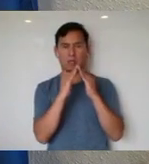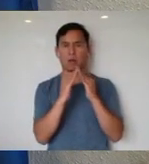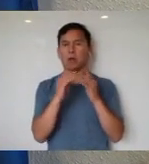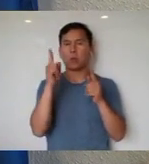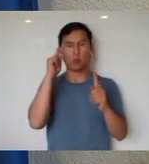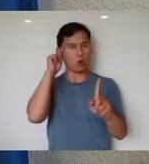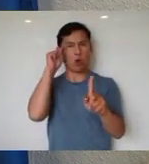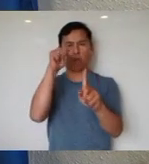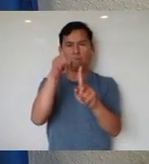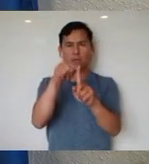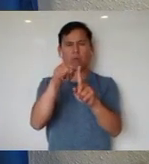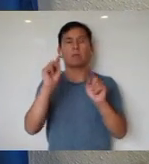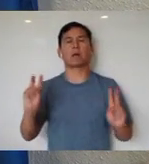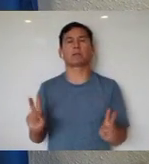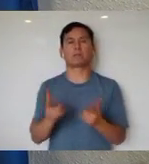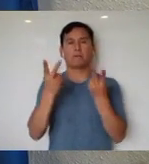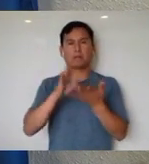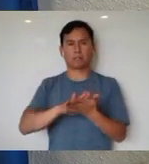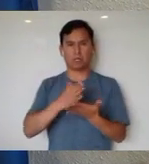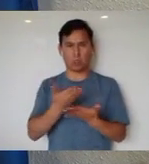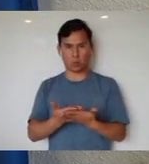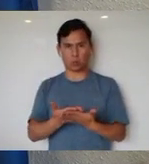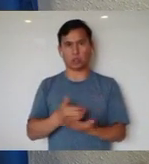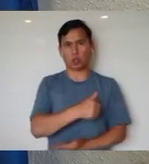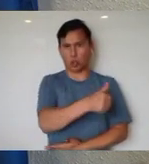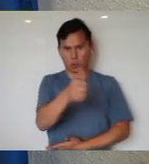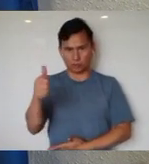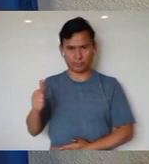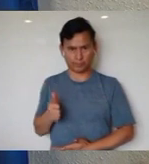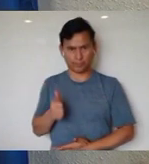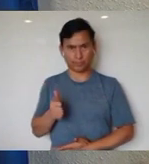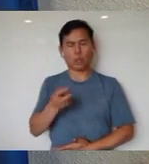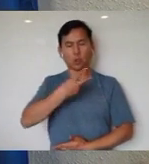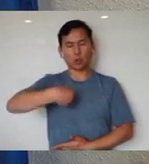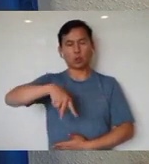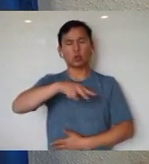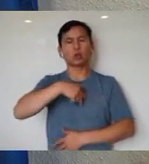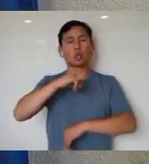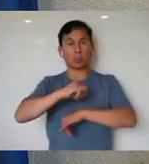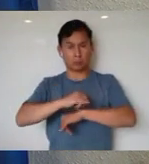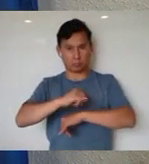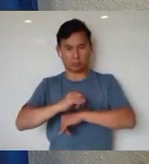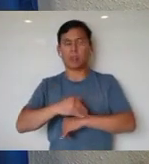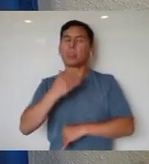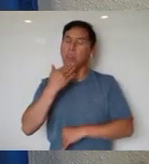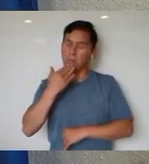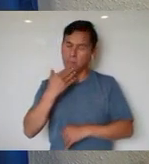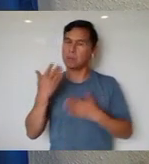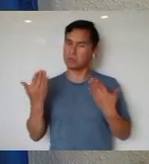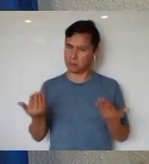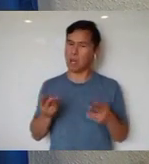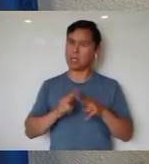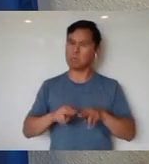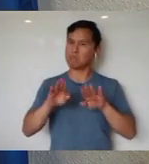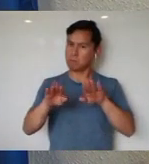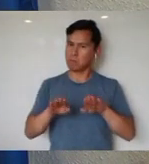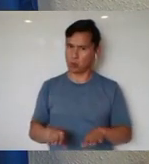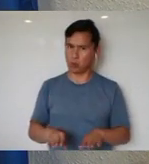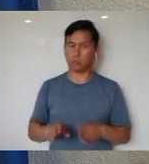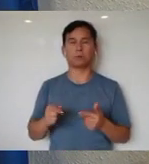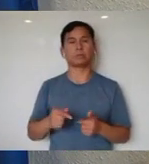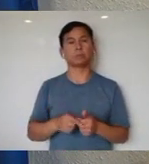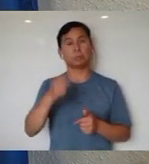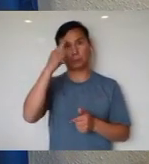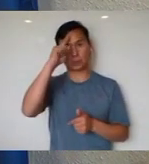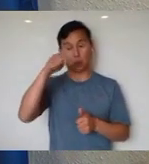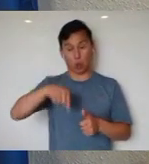único fin de salvaguardar la salud de todos los chilenos. Y nosotros como región también la estamos intensificando. Es por eso que